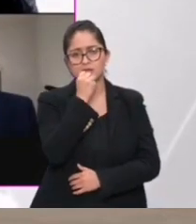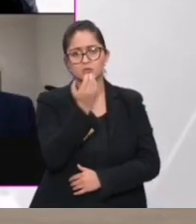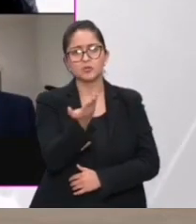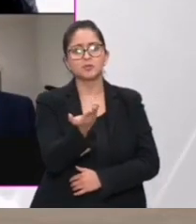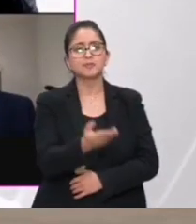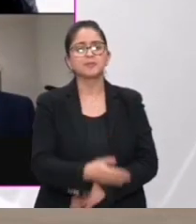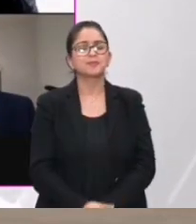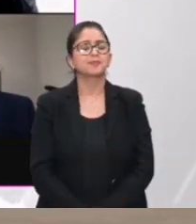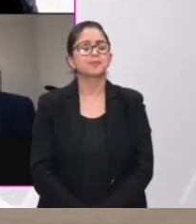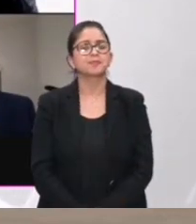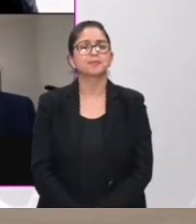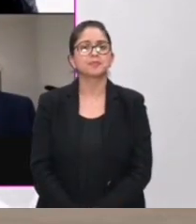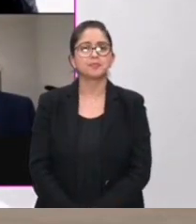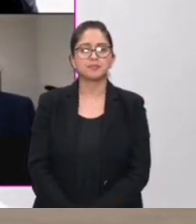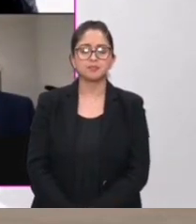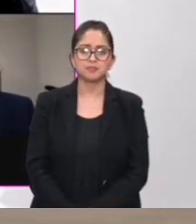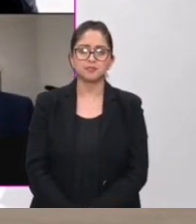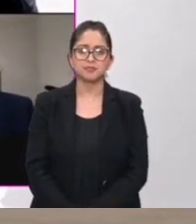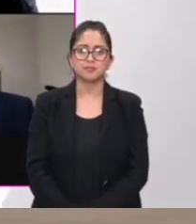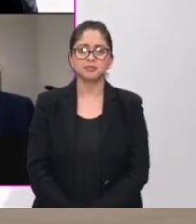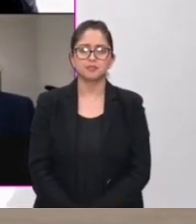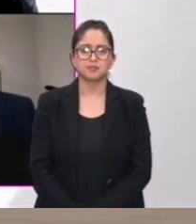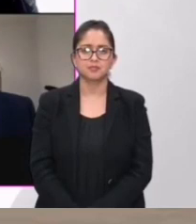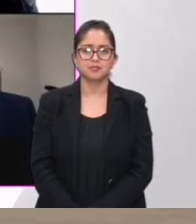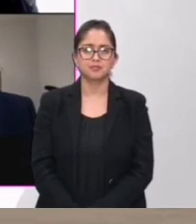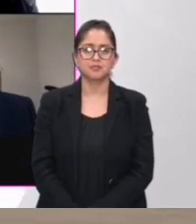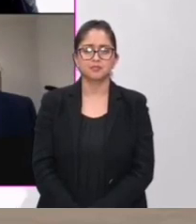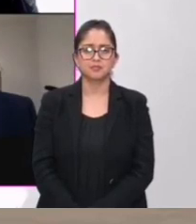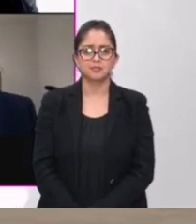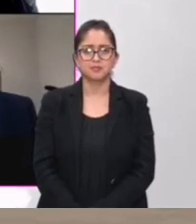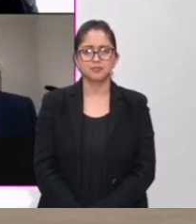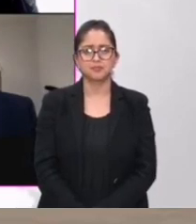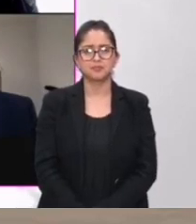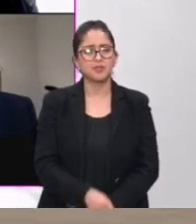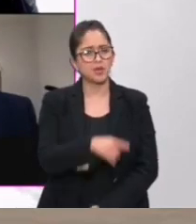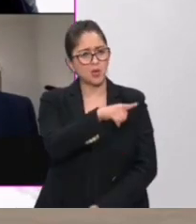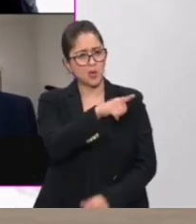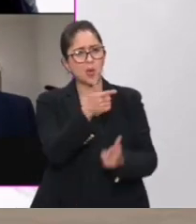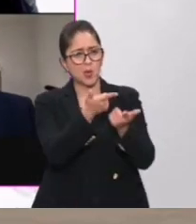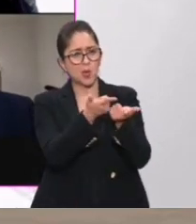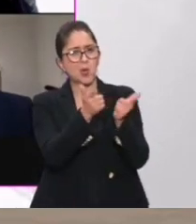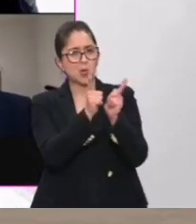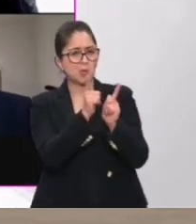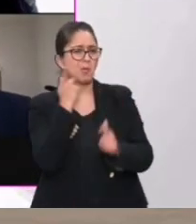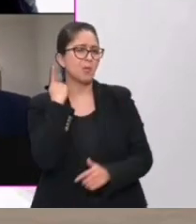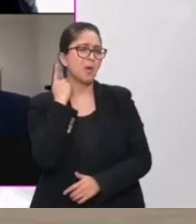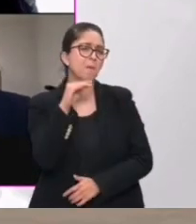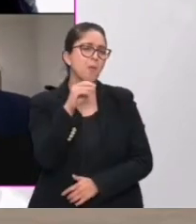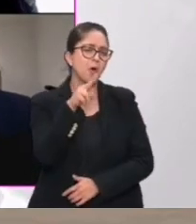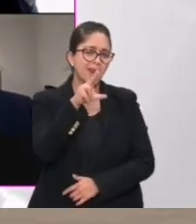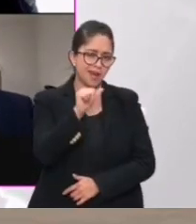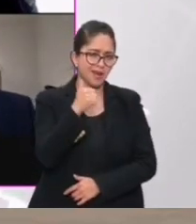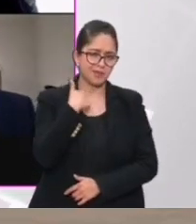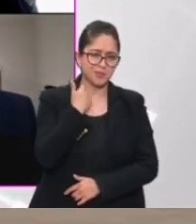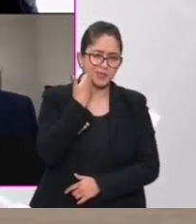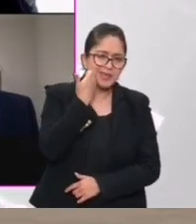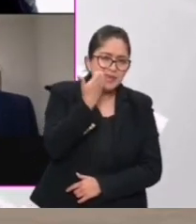Yo quisiera mencionar y comentarle a los de Morena que realmente cuándo van